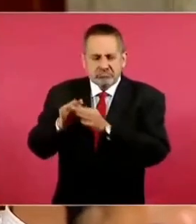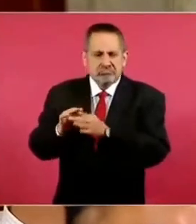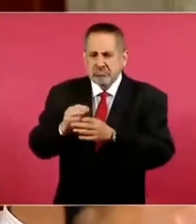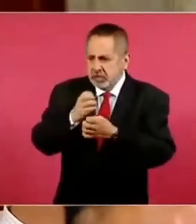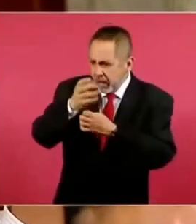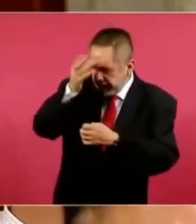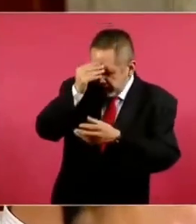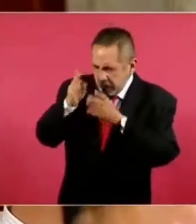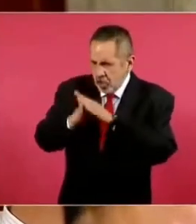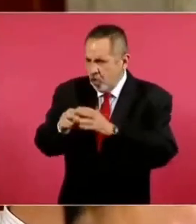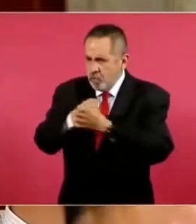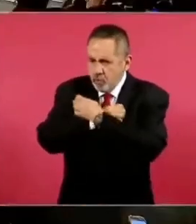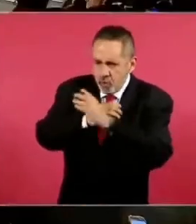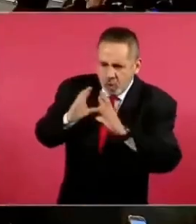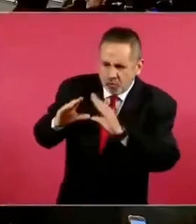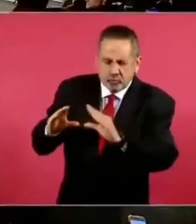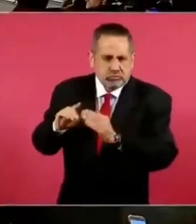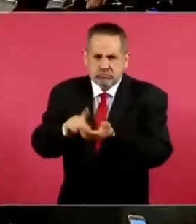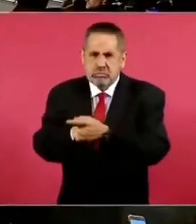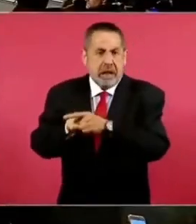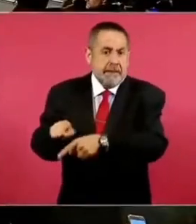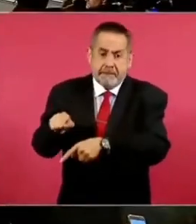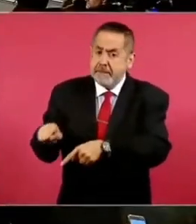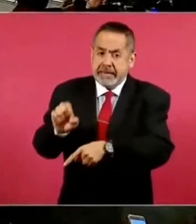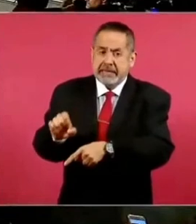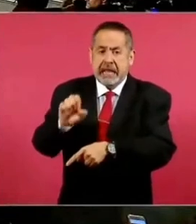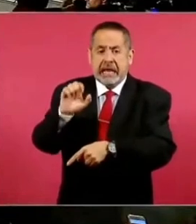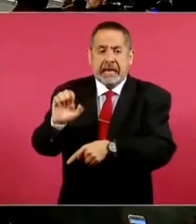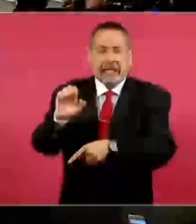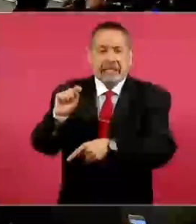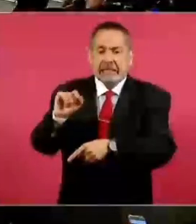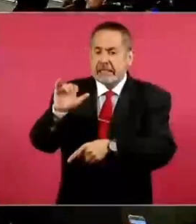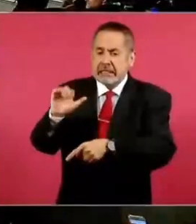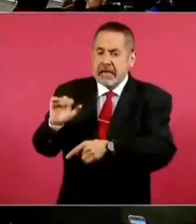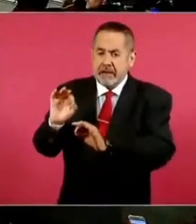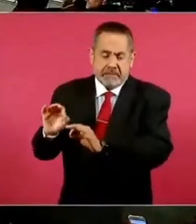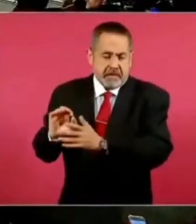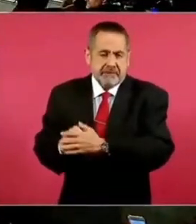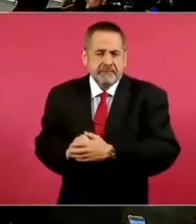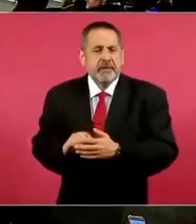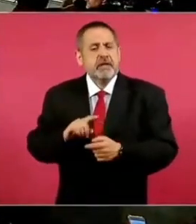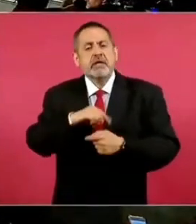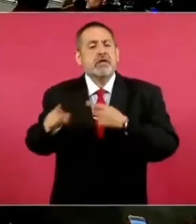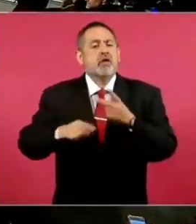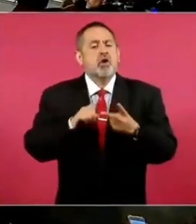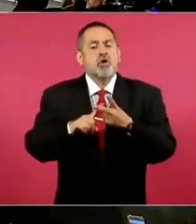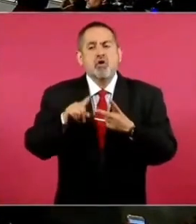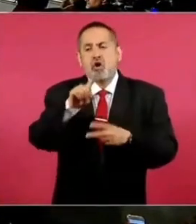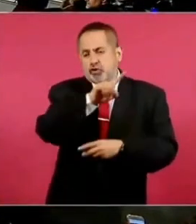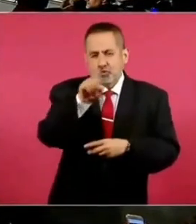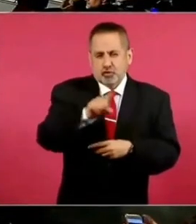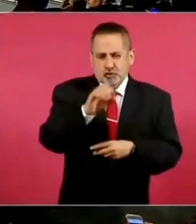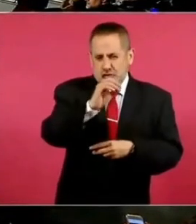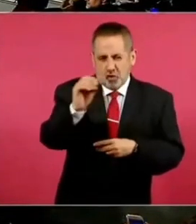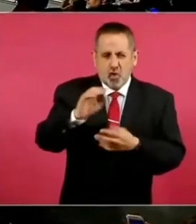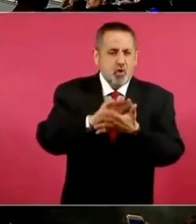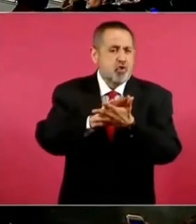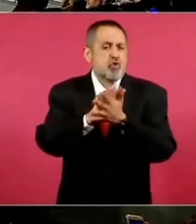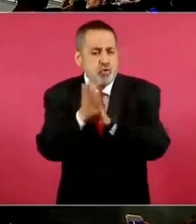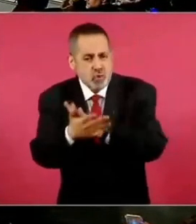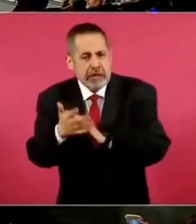educativos y ética científica Asimismo lo que es se conoce como zoológicos y cuya transfiguración se